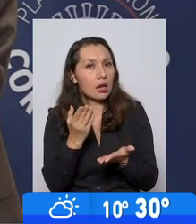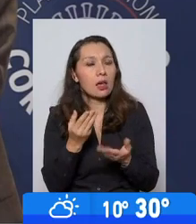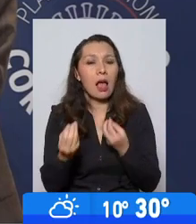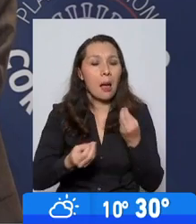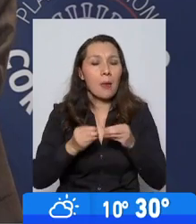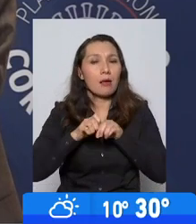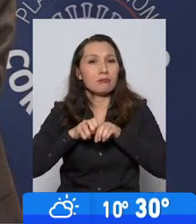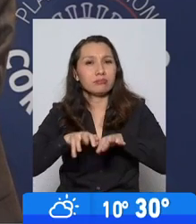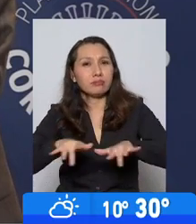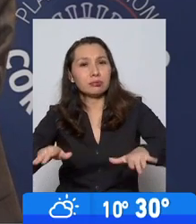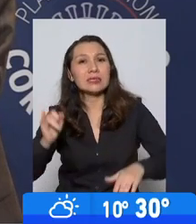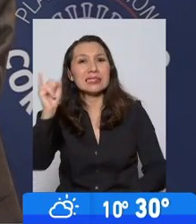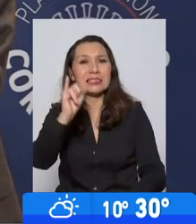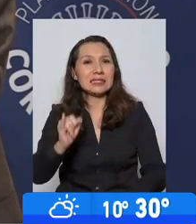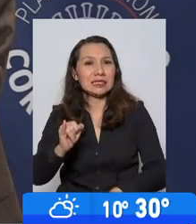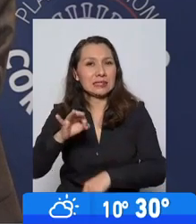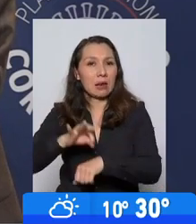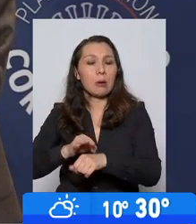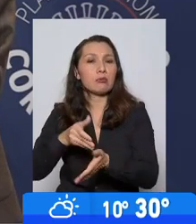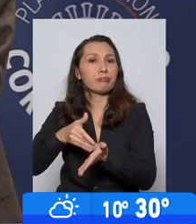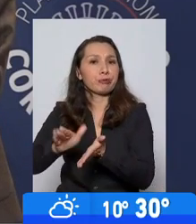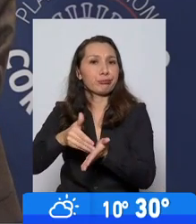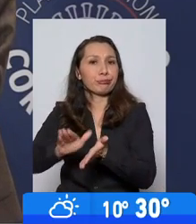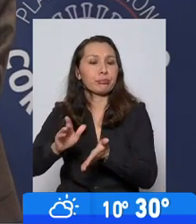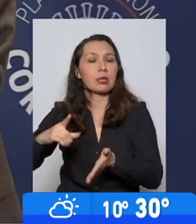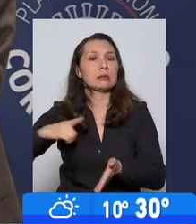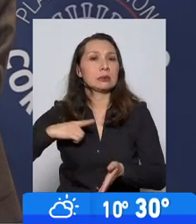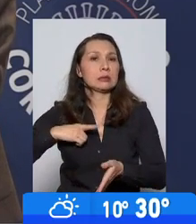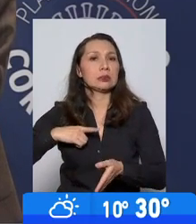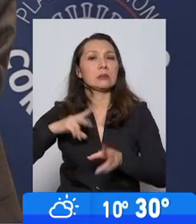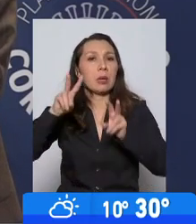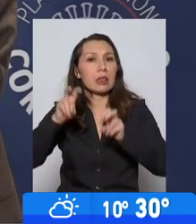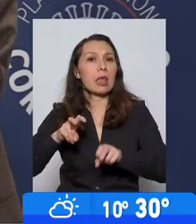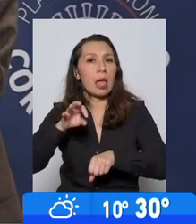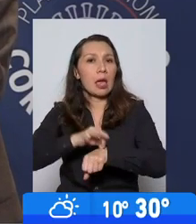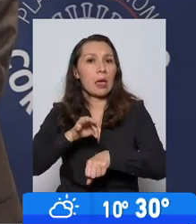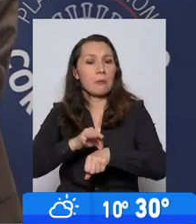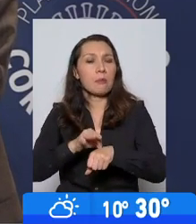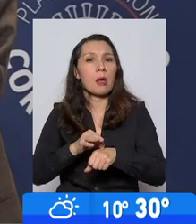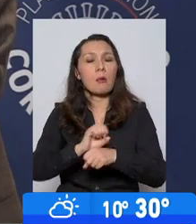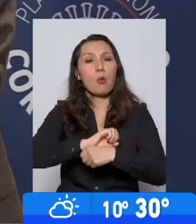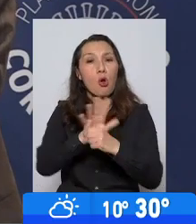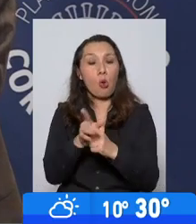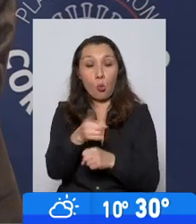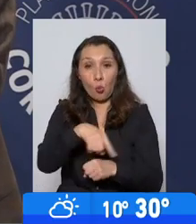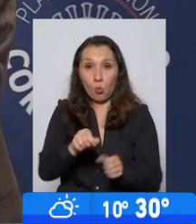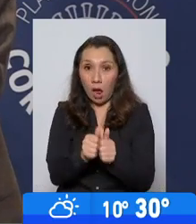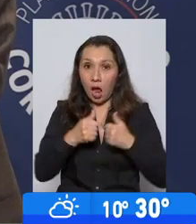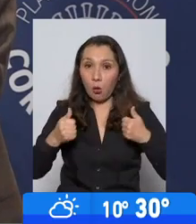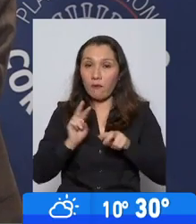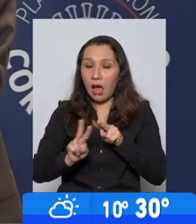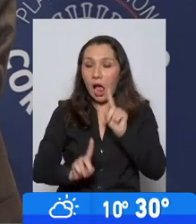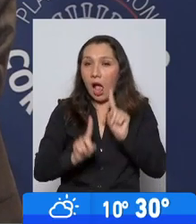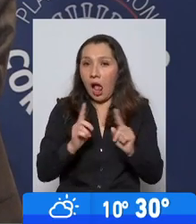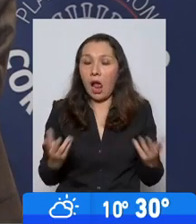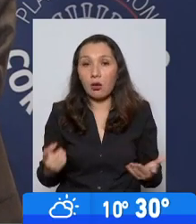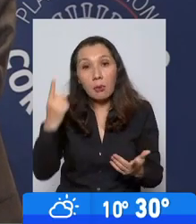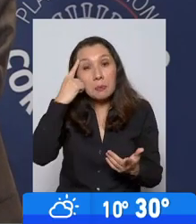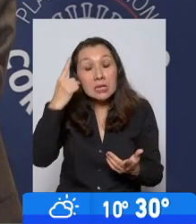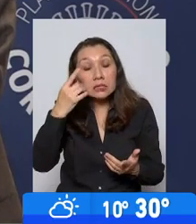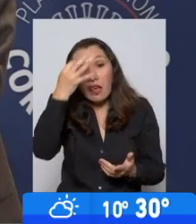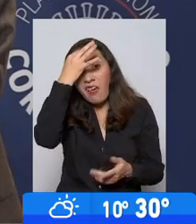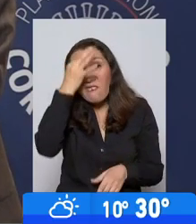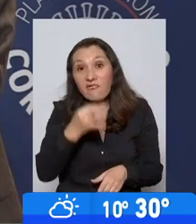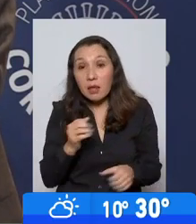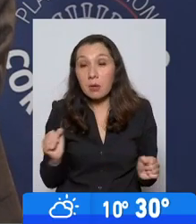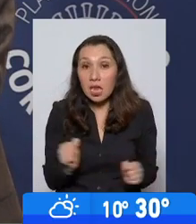en plena pandemia de la ISAPRES, rechazando licencias médicas por coronavirus, ¿ustedes como autoridades van a hacer algo pensando en las